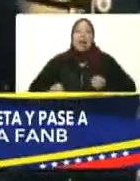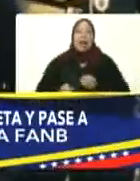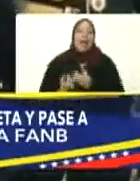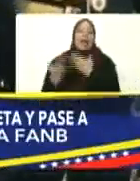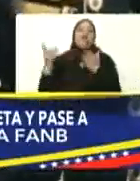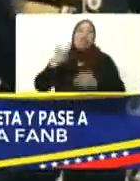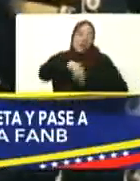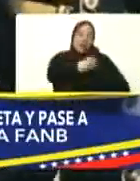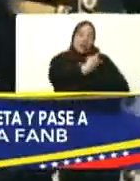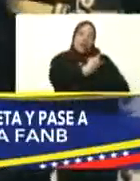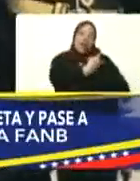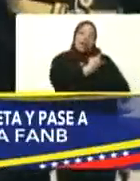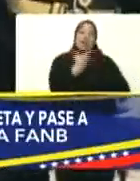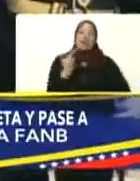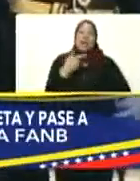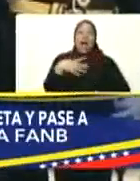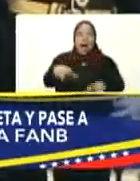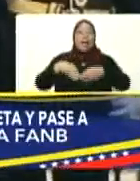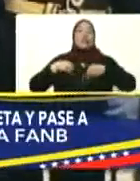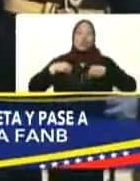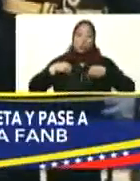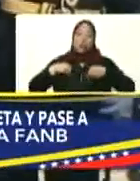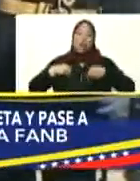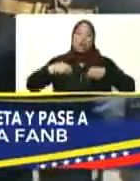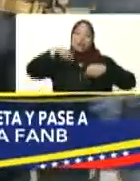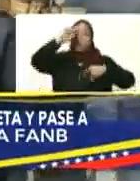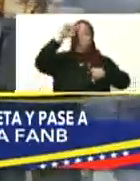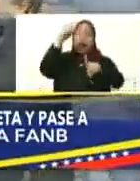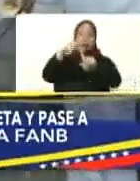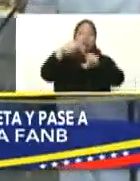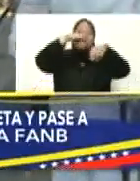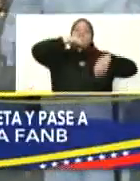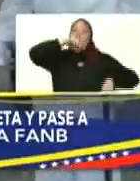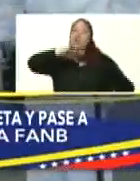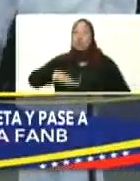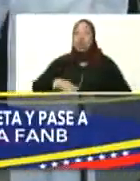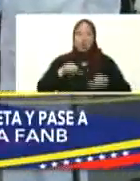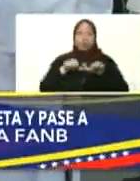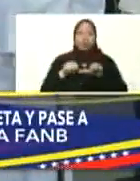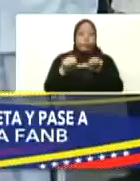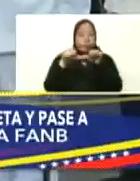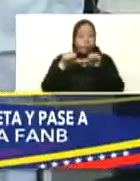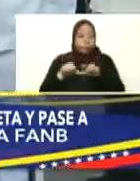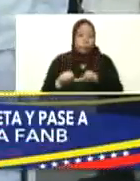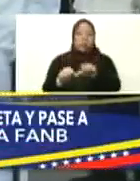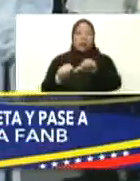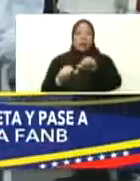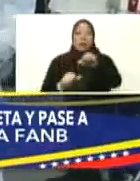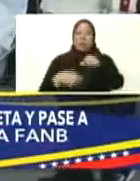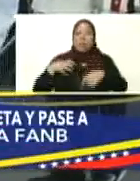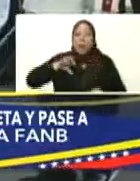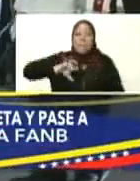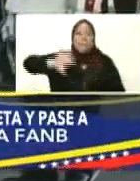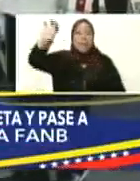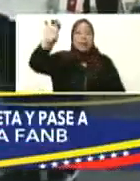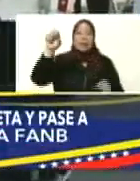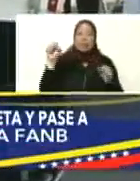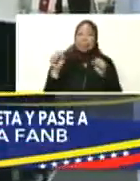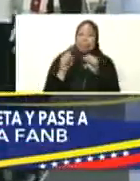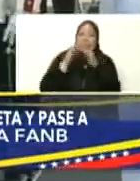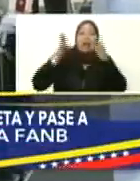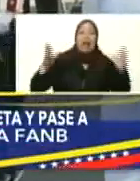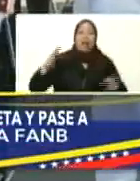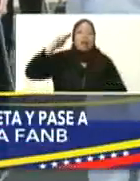mater, dispuestos a asumir el reto histórico de seguir construyendo la patria grande, la patria